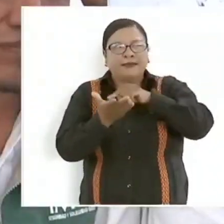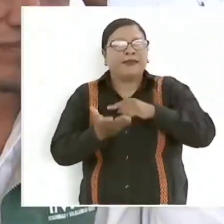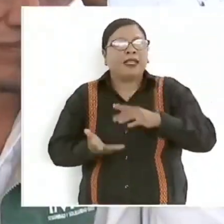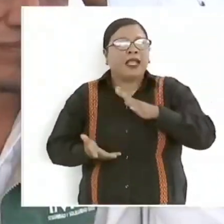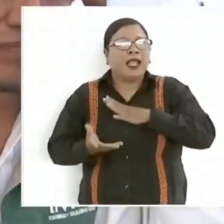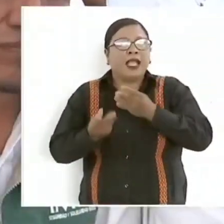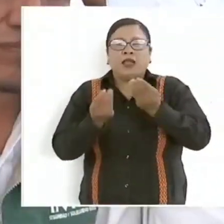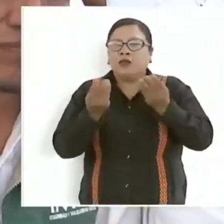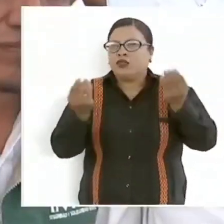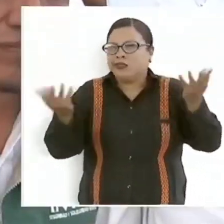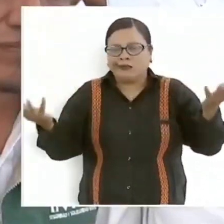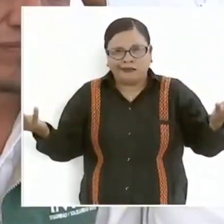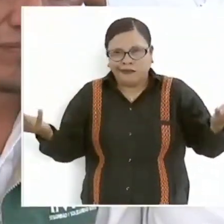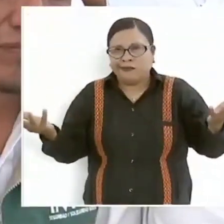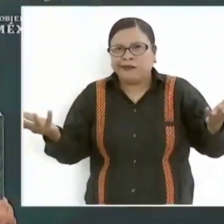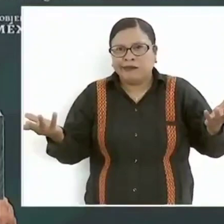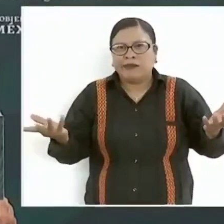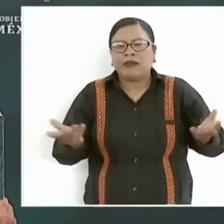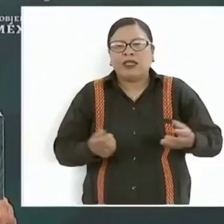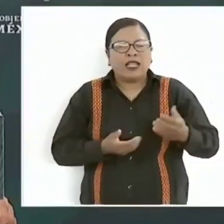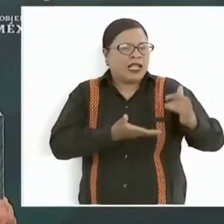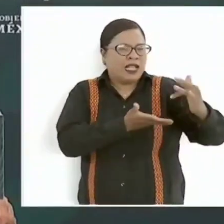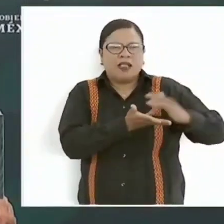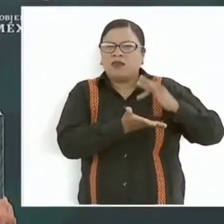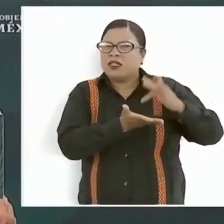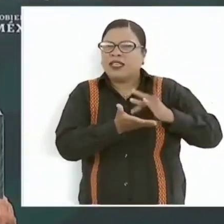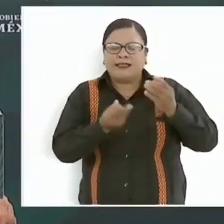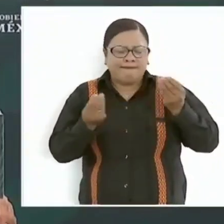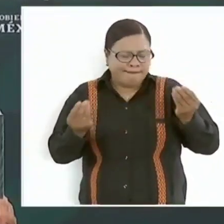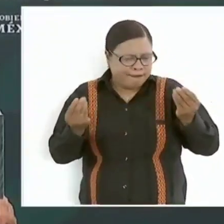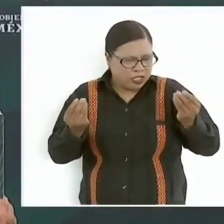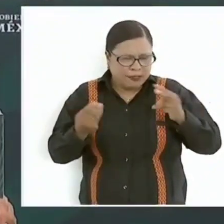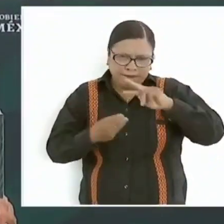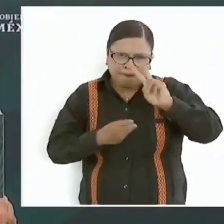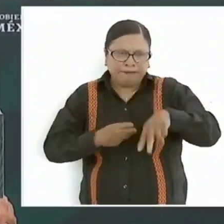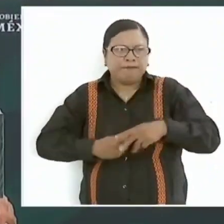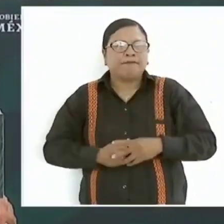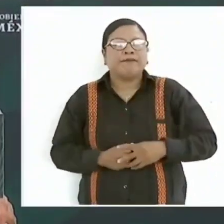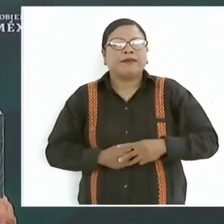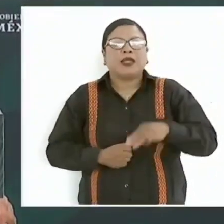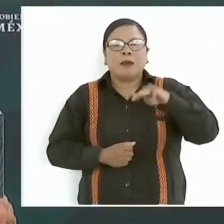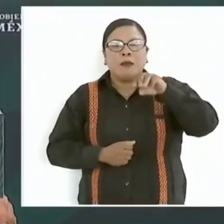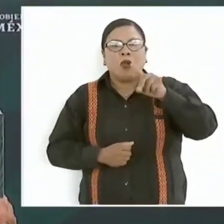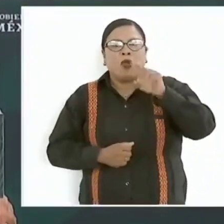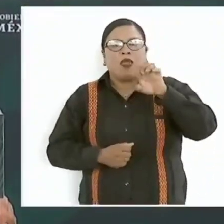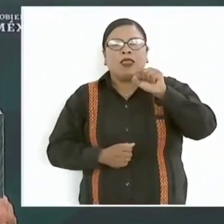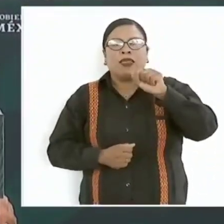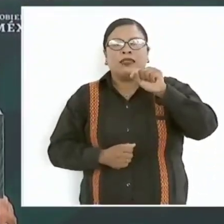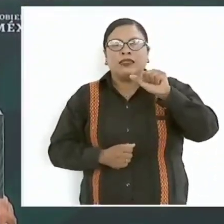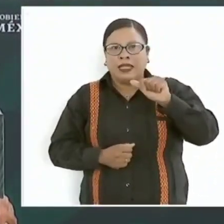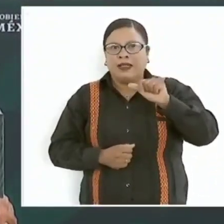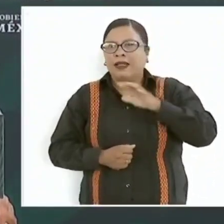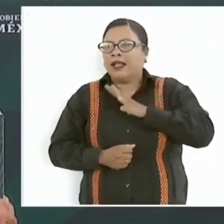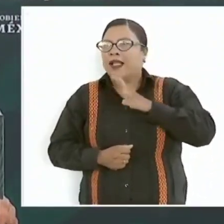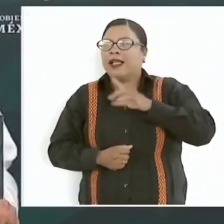Muchos dirigentes que nos han ayudado. Y a Modesta, que por ahí debe de